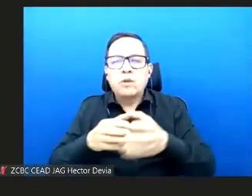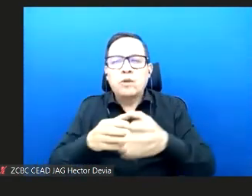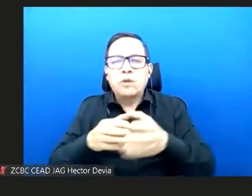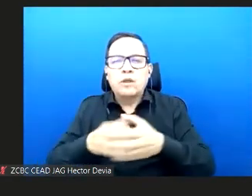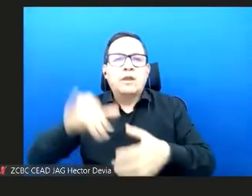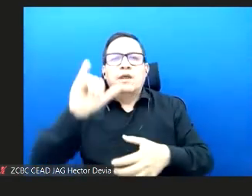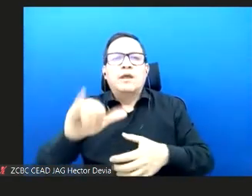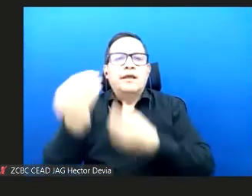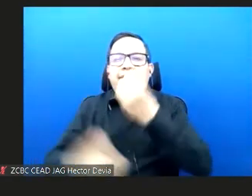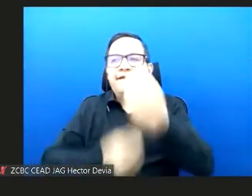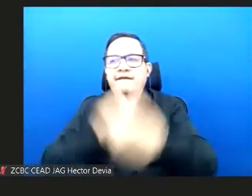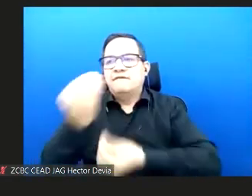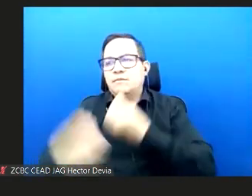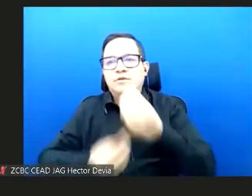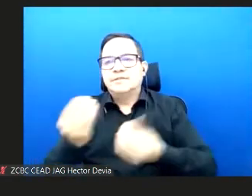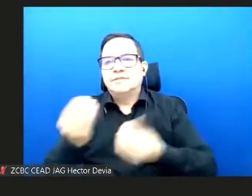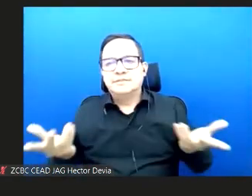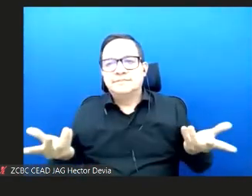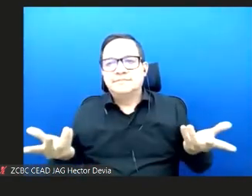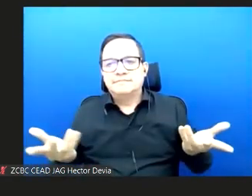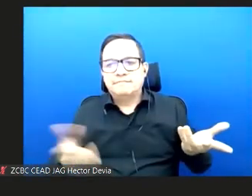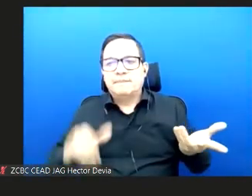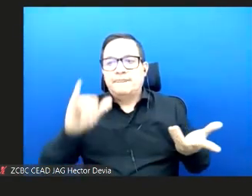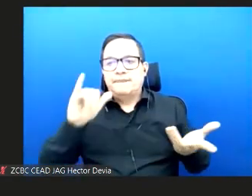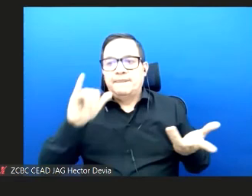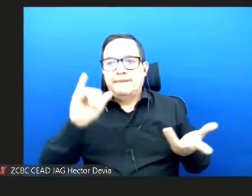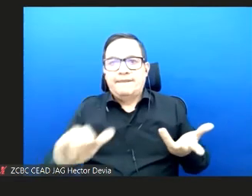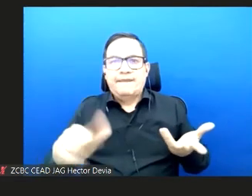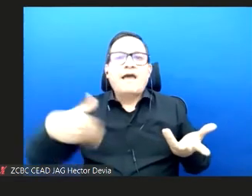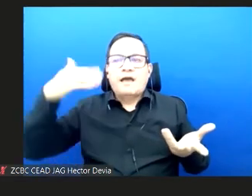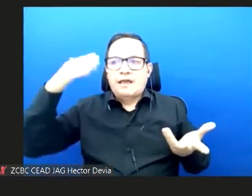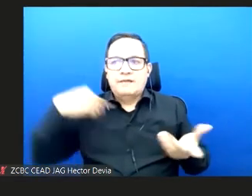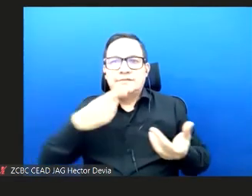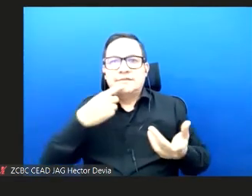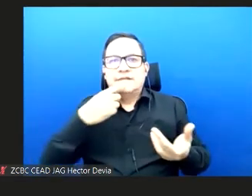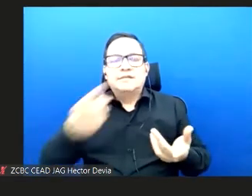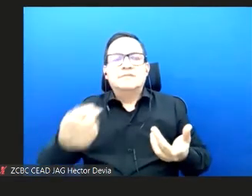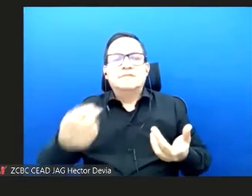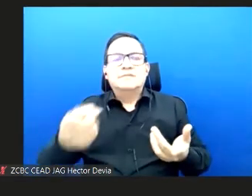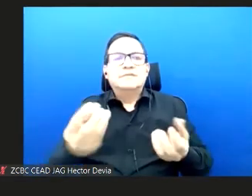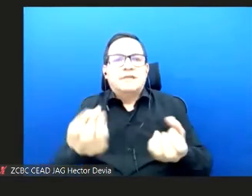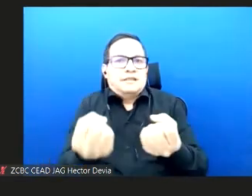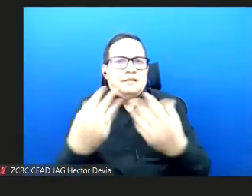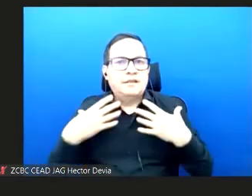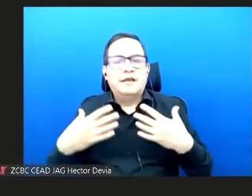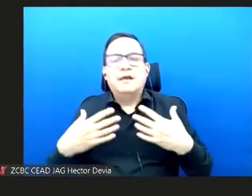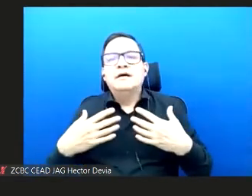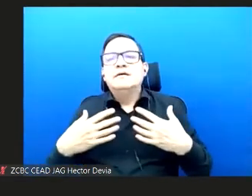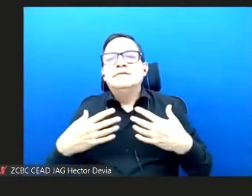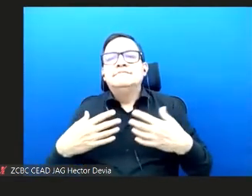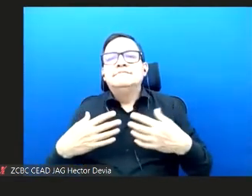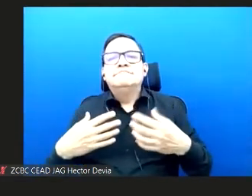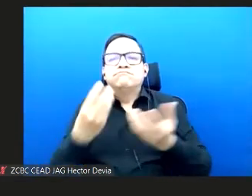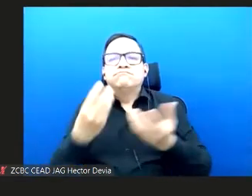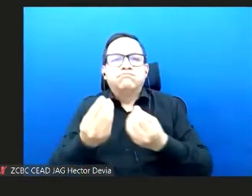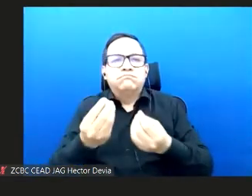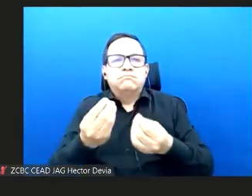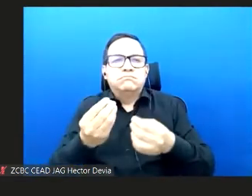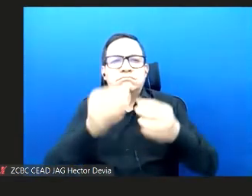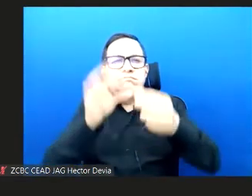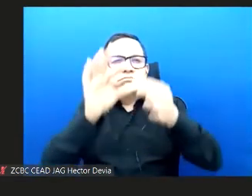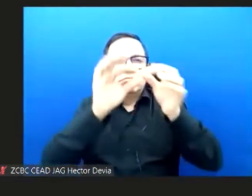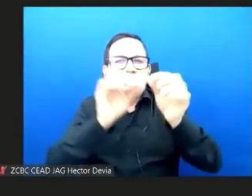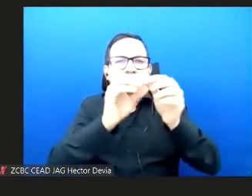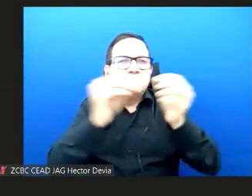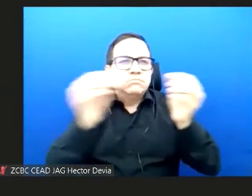vamos a tener? ¿Se acuerdan que en el caso anterior nos daban las operaciones y los diagramas? Y el diagrama estaba vacío,